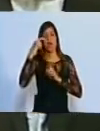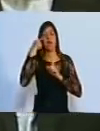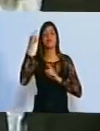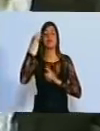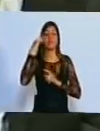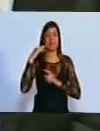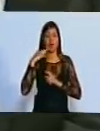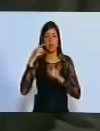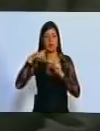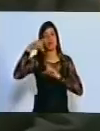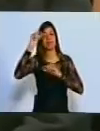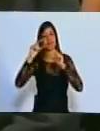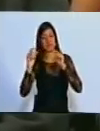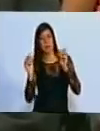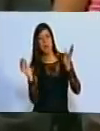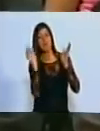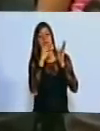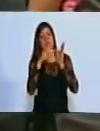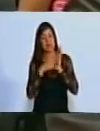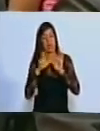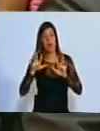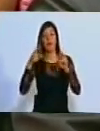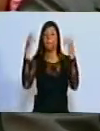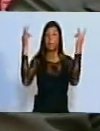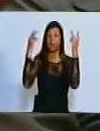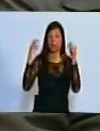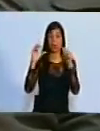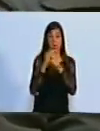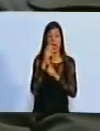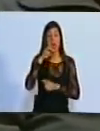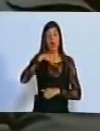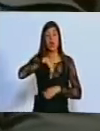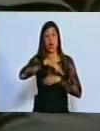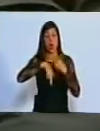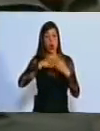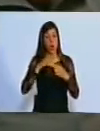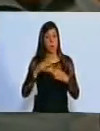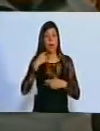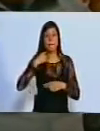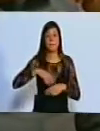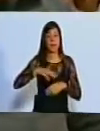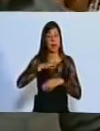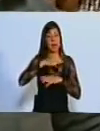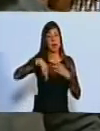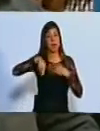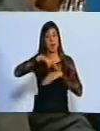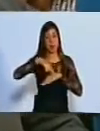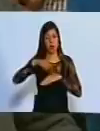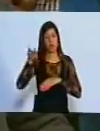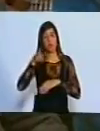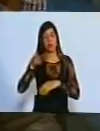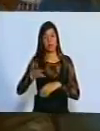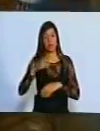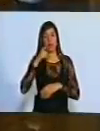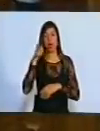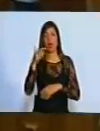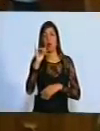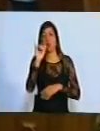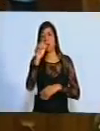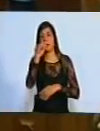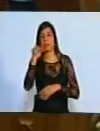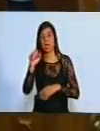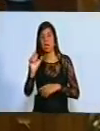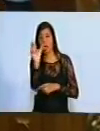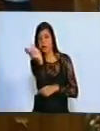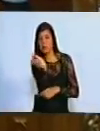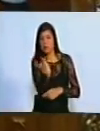bandera. Después de la victoria de Angostura, nunca más se perdió la República, pues Guayana y sobre todo el Orinoco